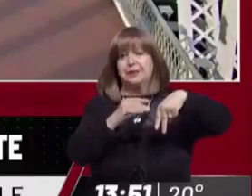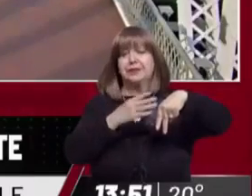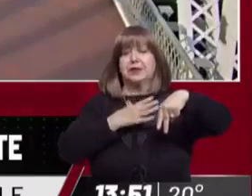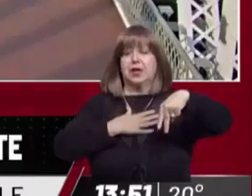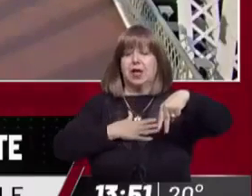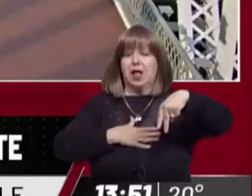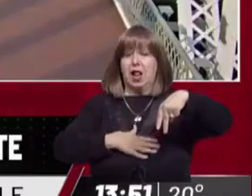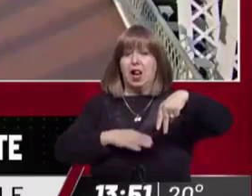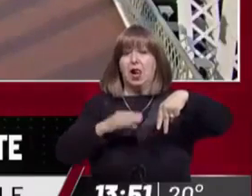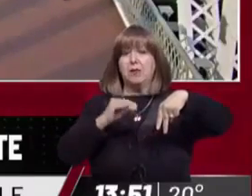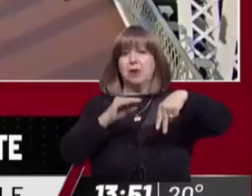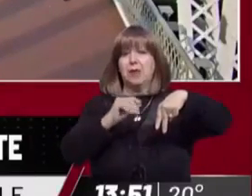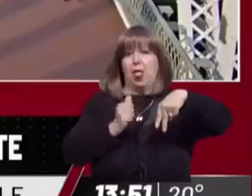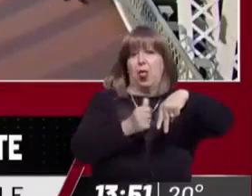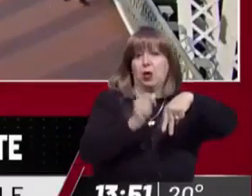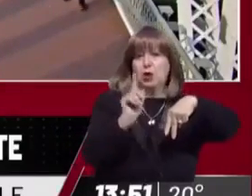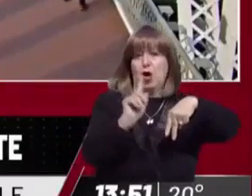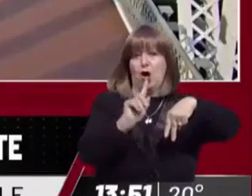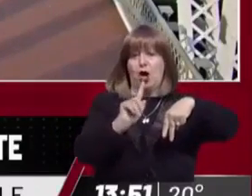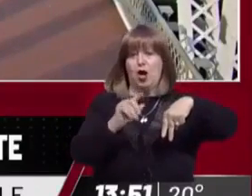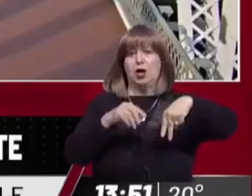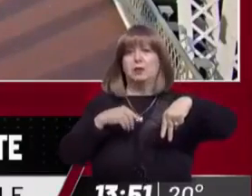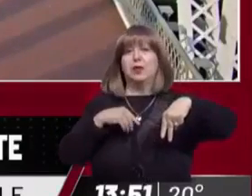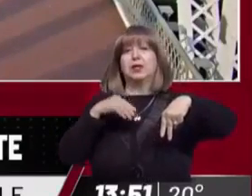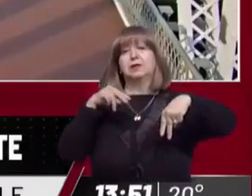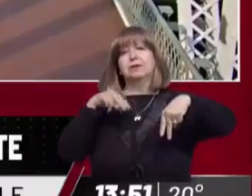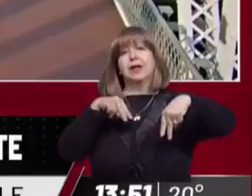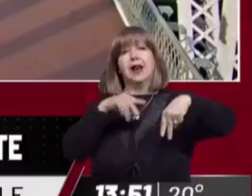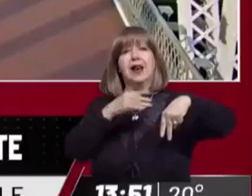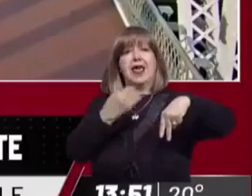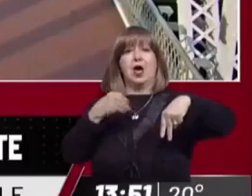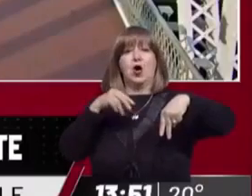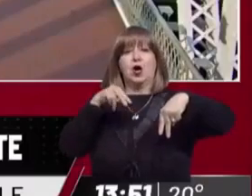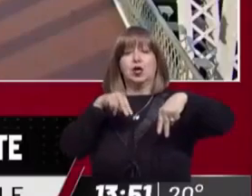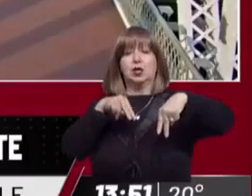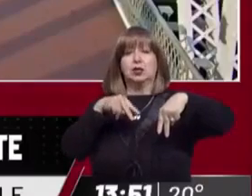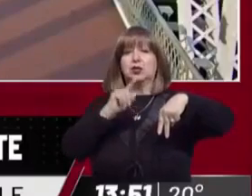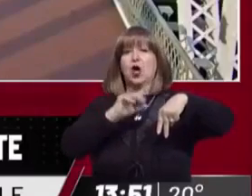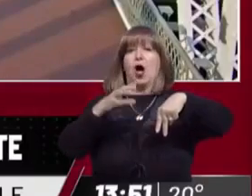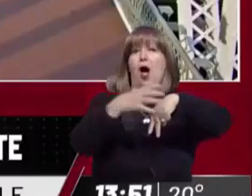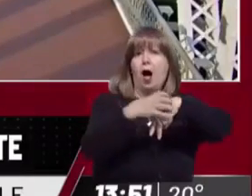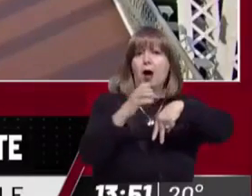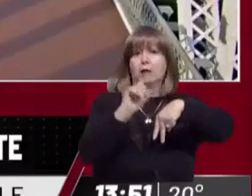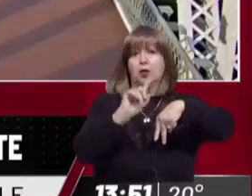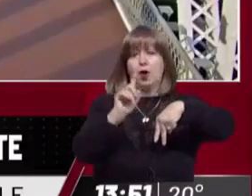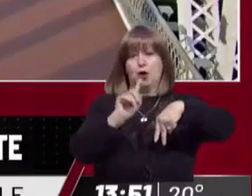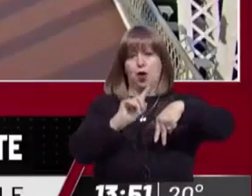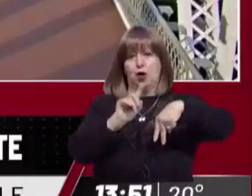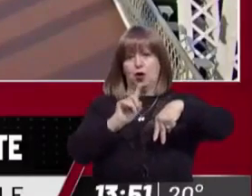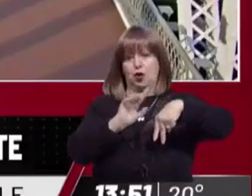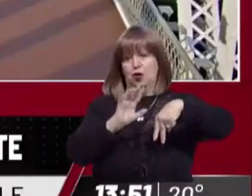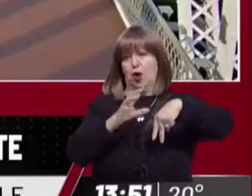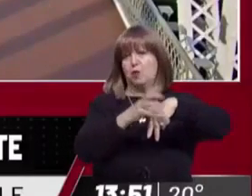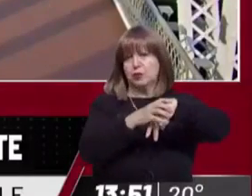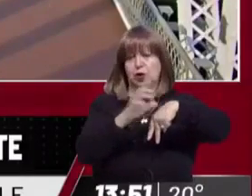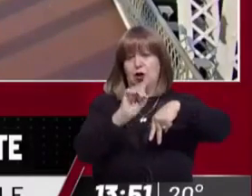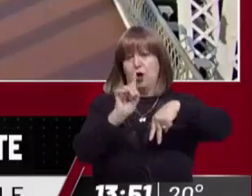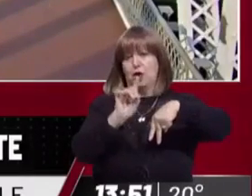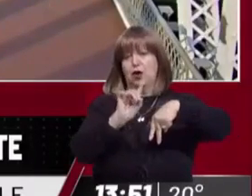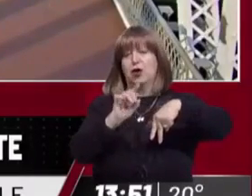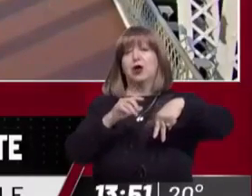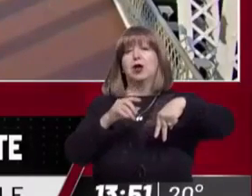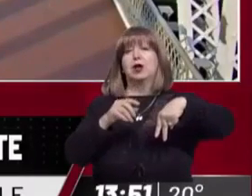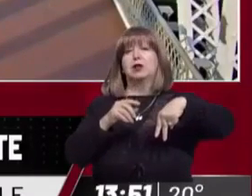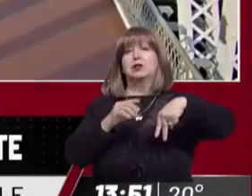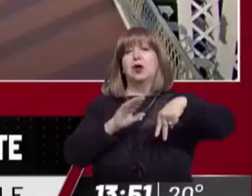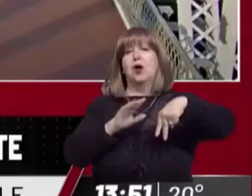calma No acercarse demasiado No no con intención eh de tomarla eh de impedir que se tire no físicamente